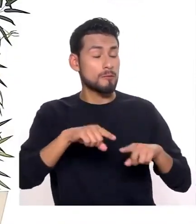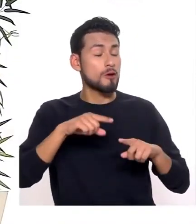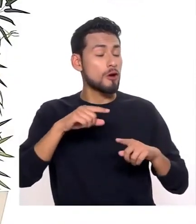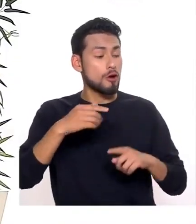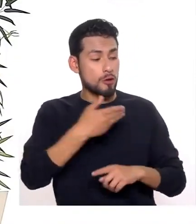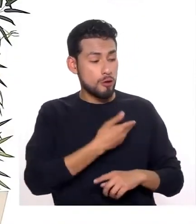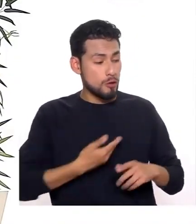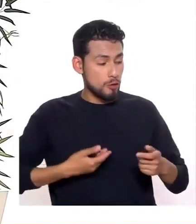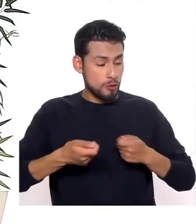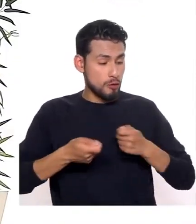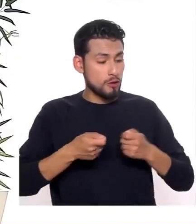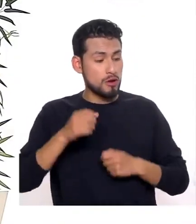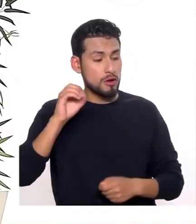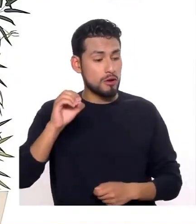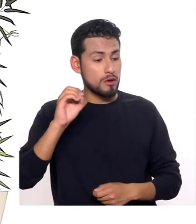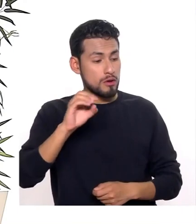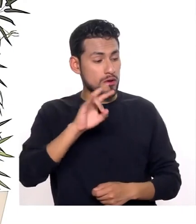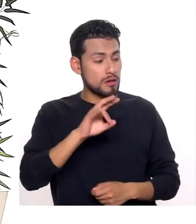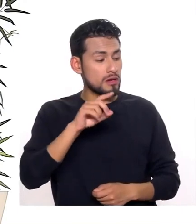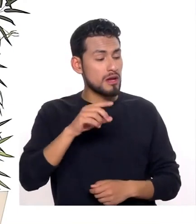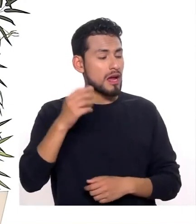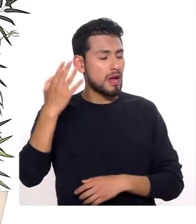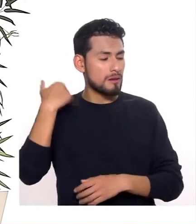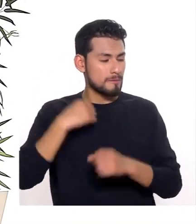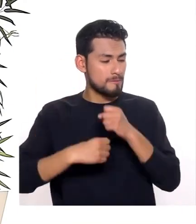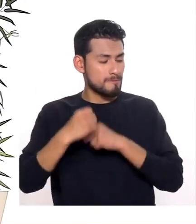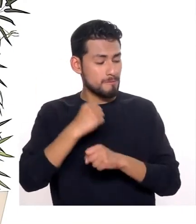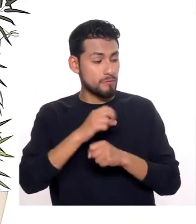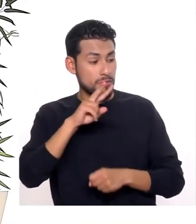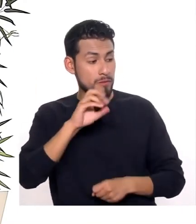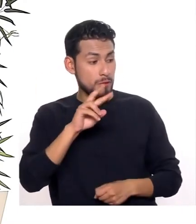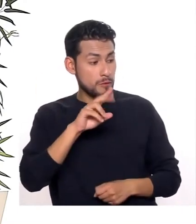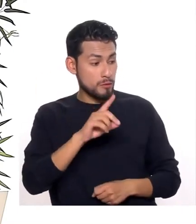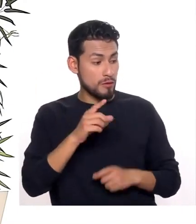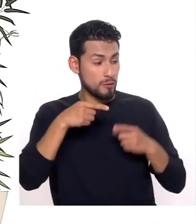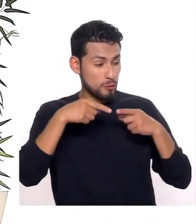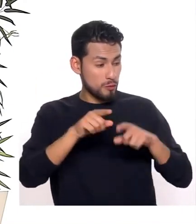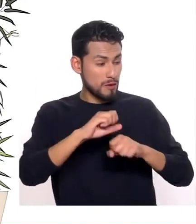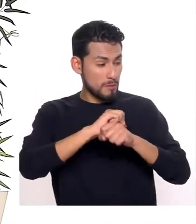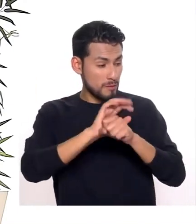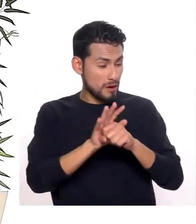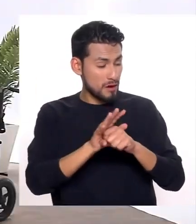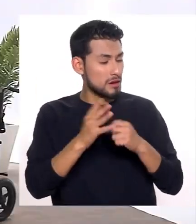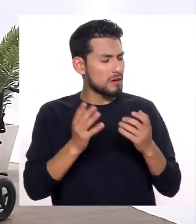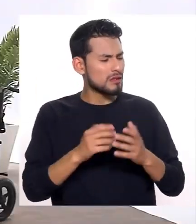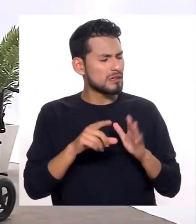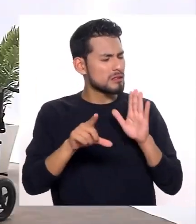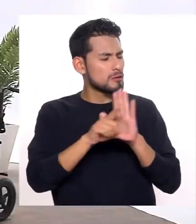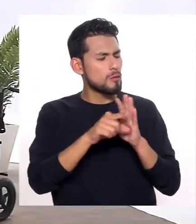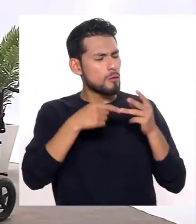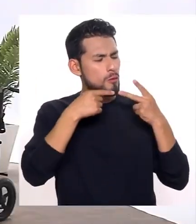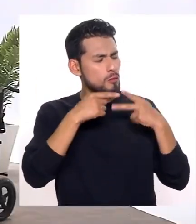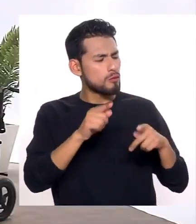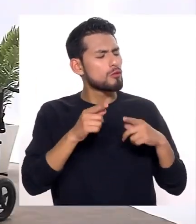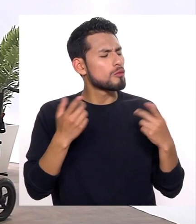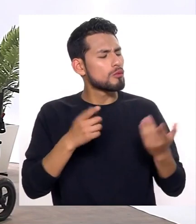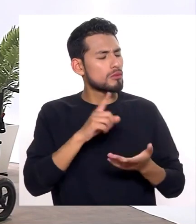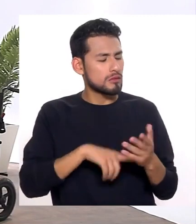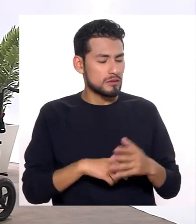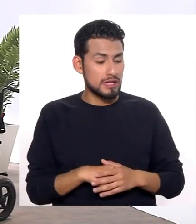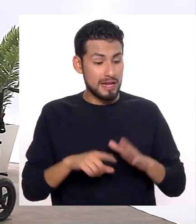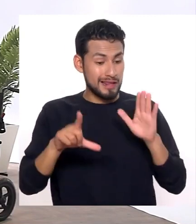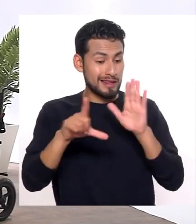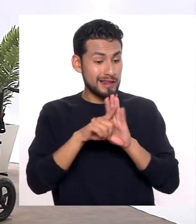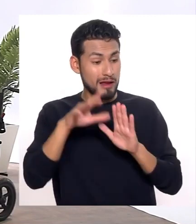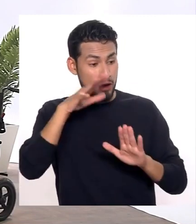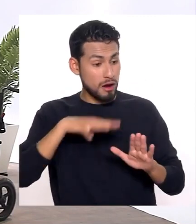Supremo 007 que se emitió en el año 2021 cuando estábamos en pandemia, es un decreto supremo que modifica